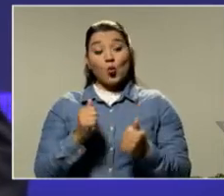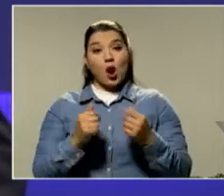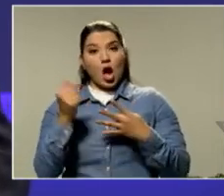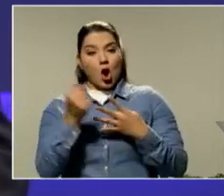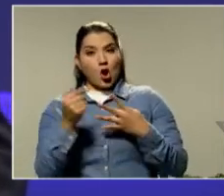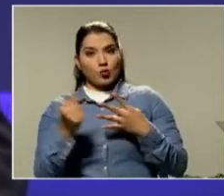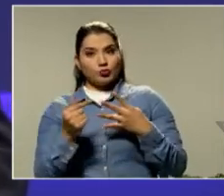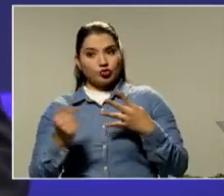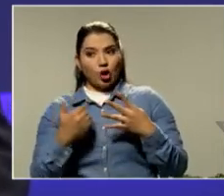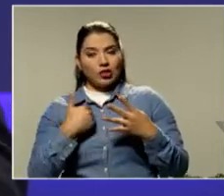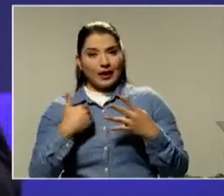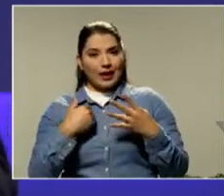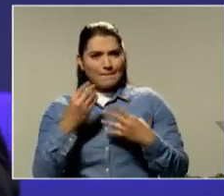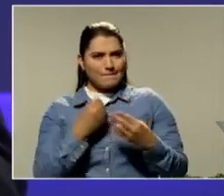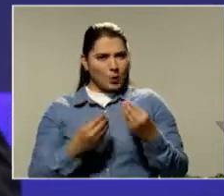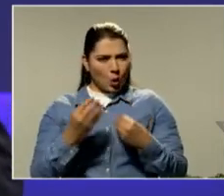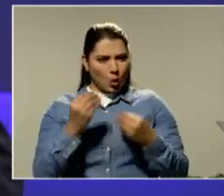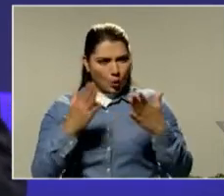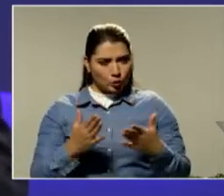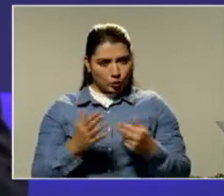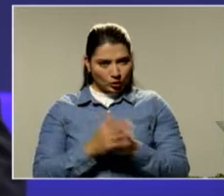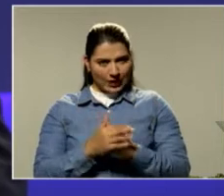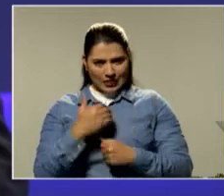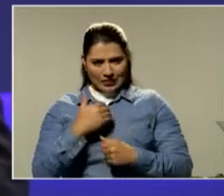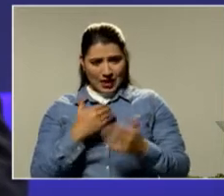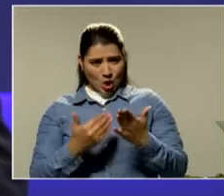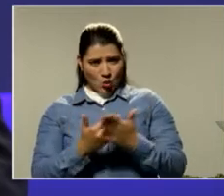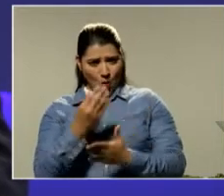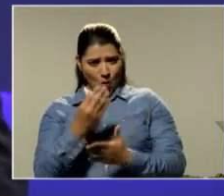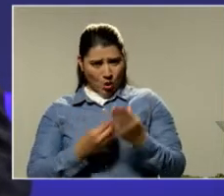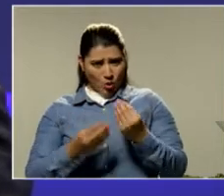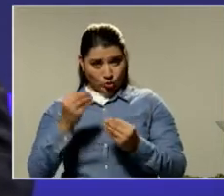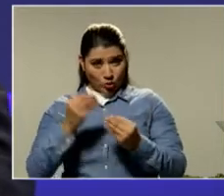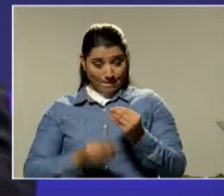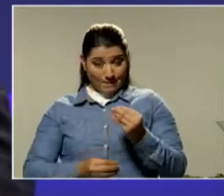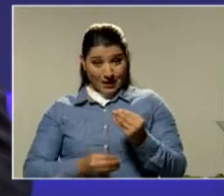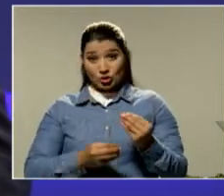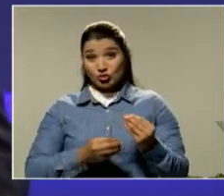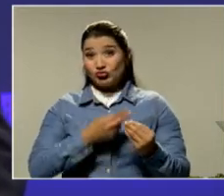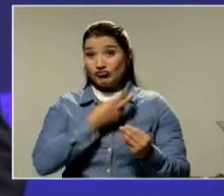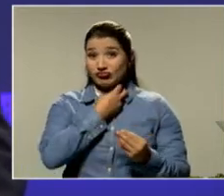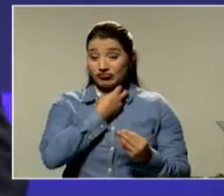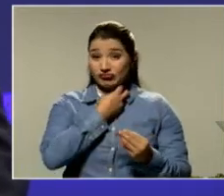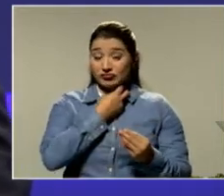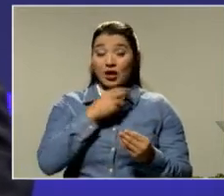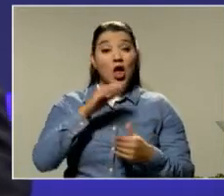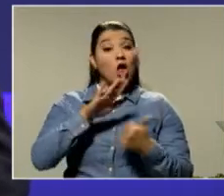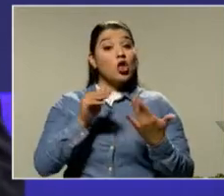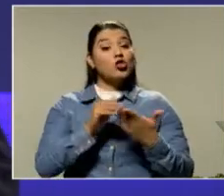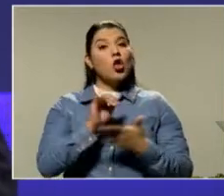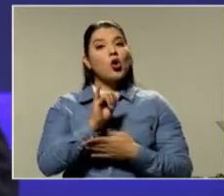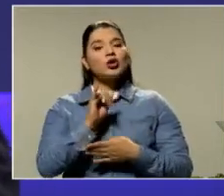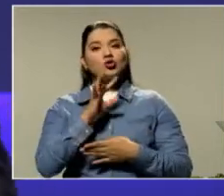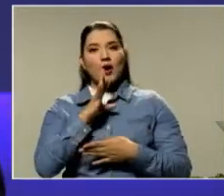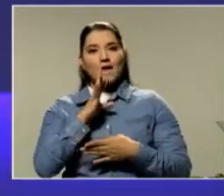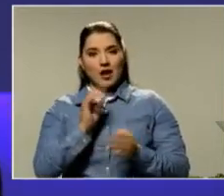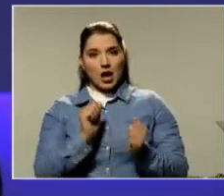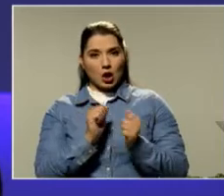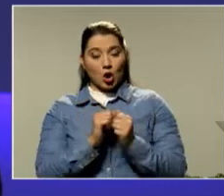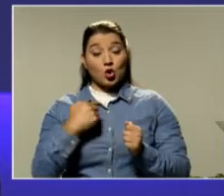los productores? ¿Hay nuevos productos menos tóxicos? De todo esto vamos a conversar con